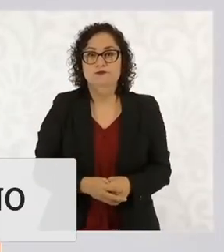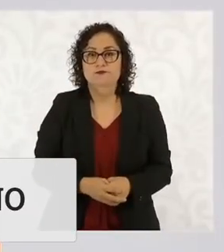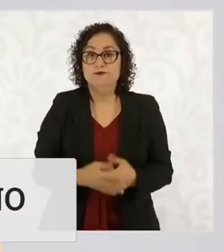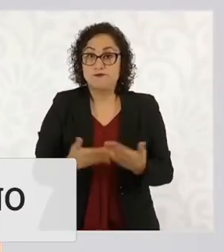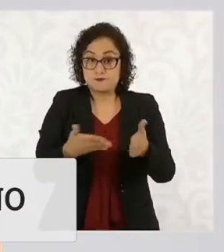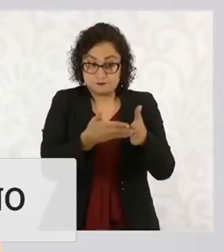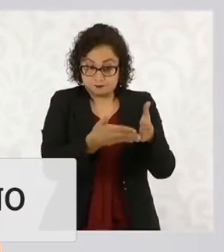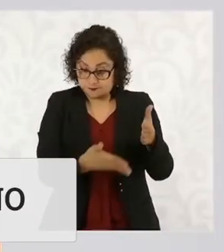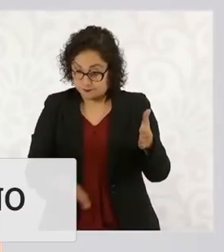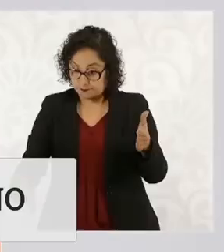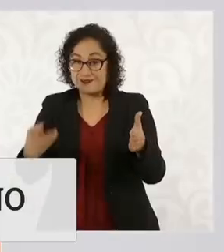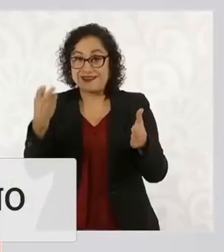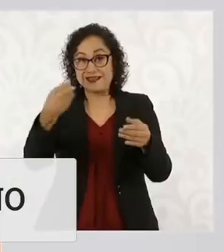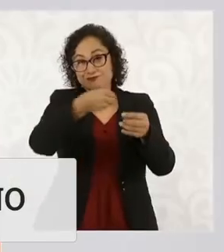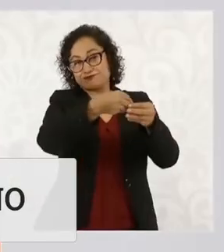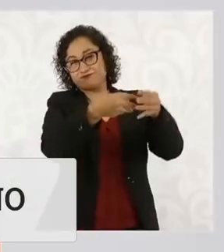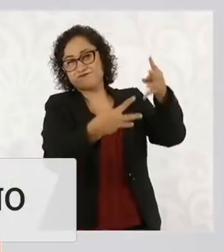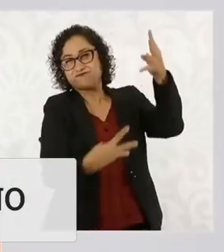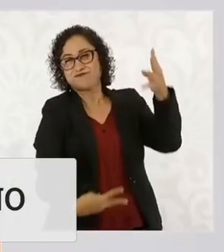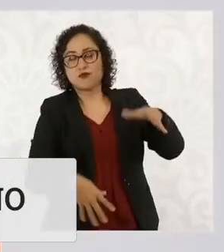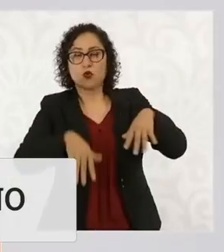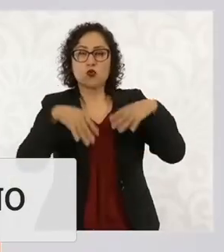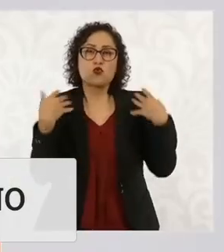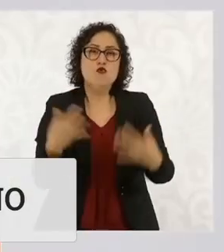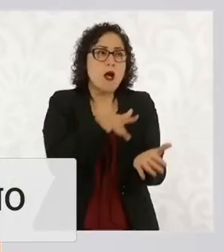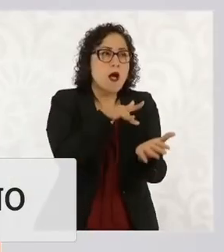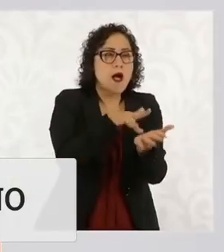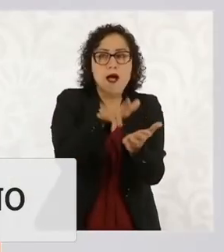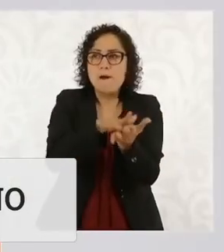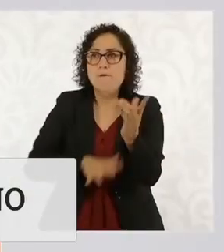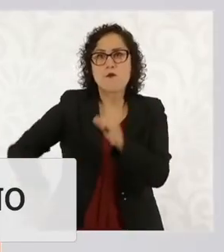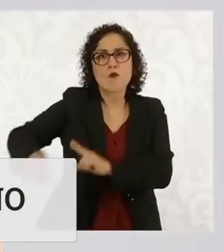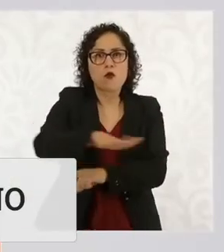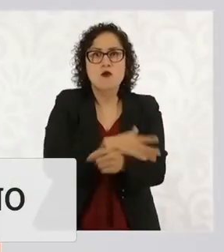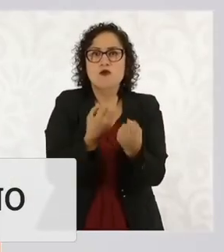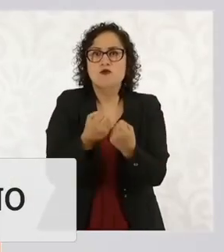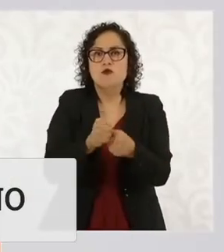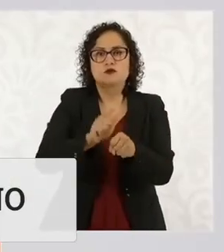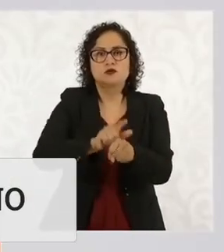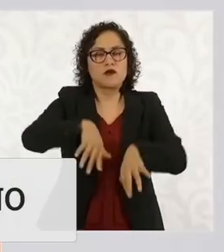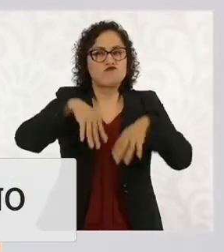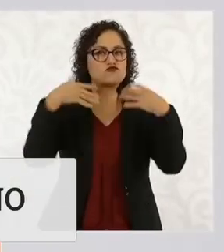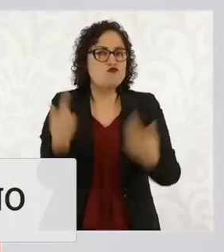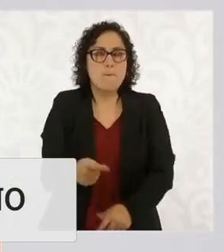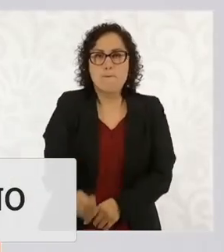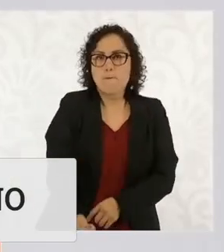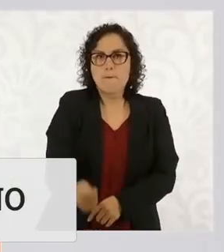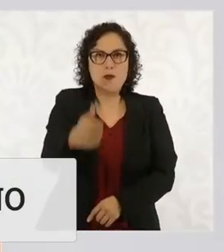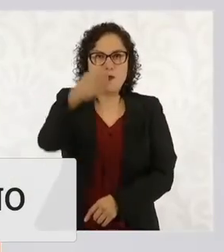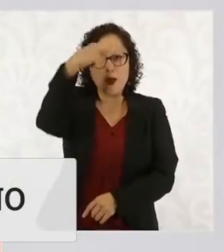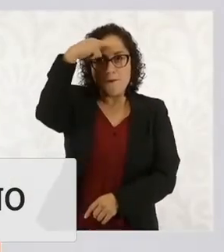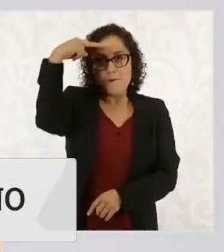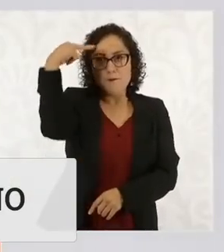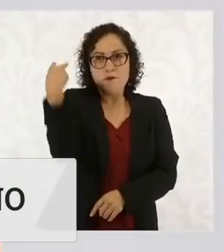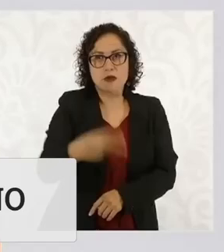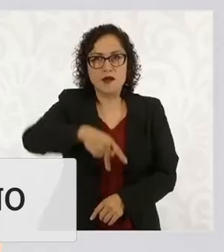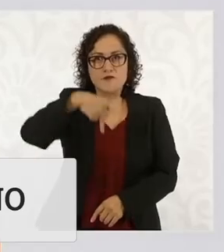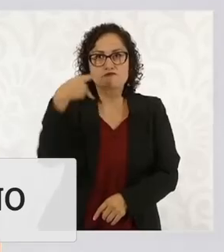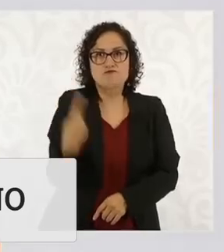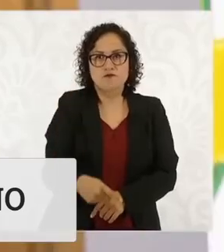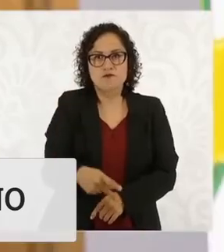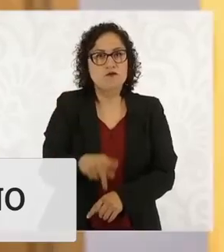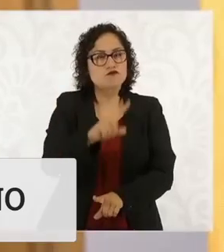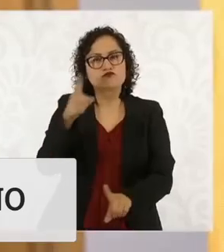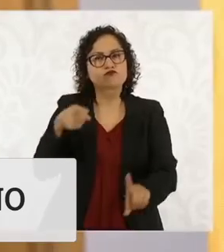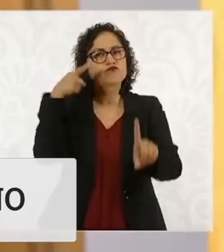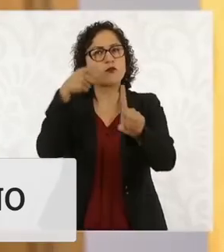el plan social más ambicioso de la historia de México. fundado en el principio de confianza